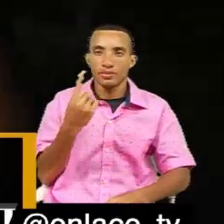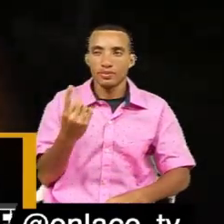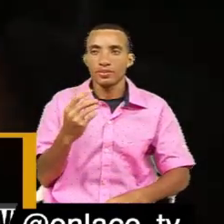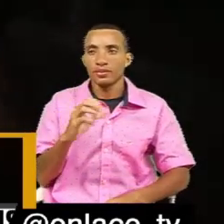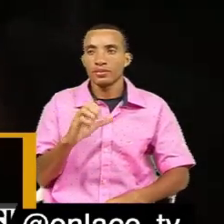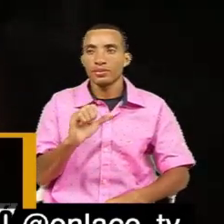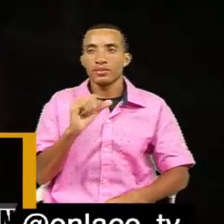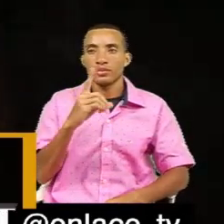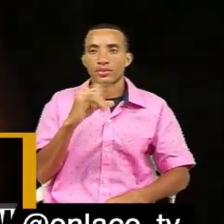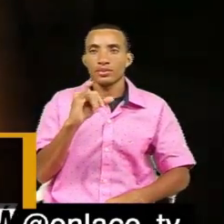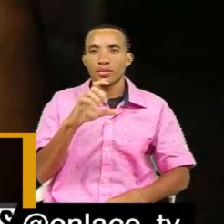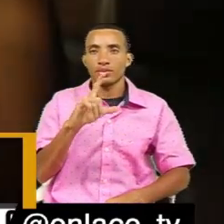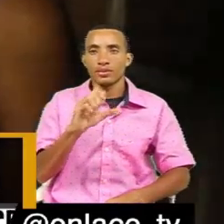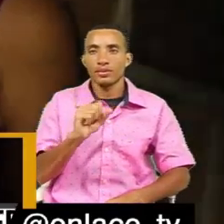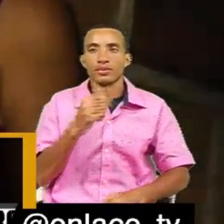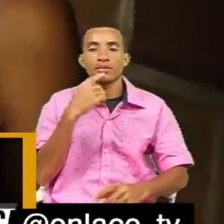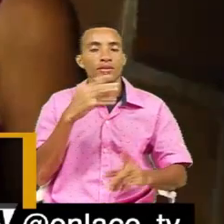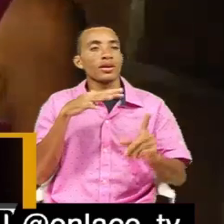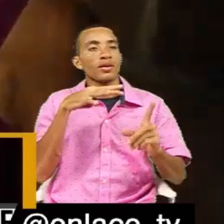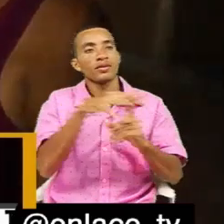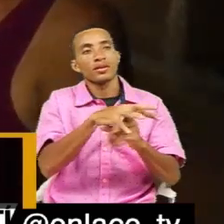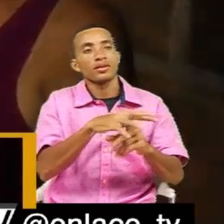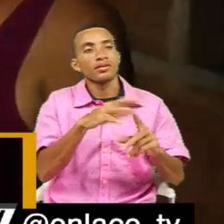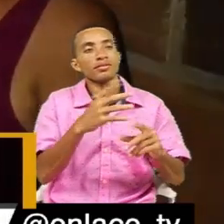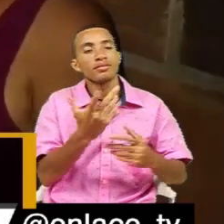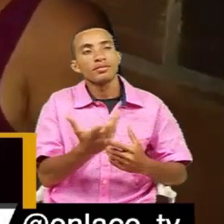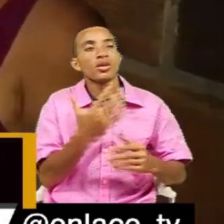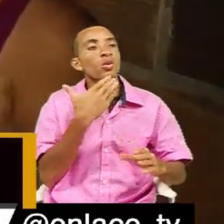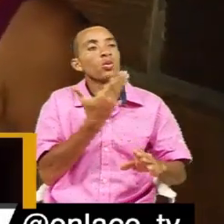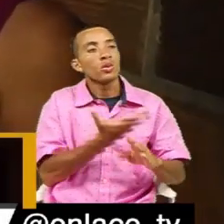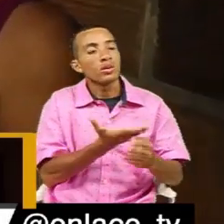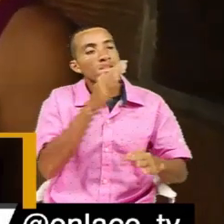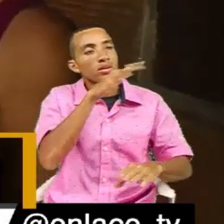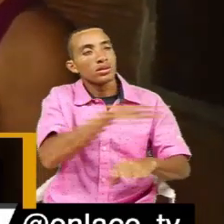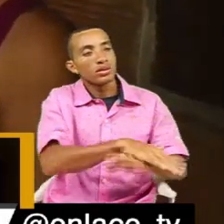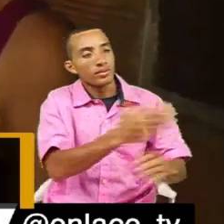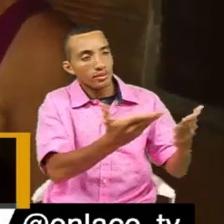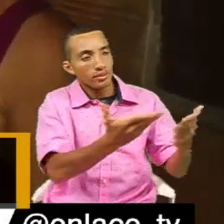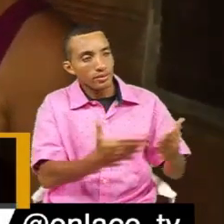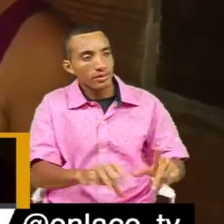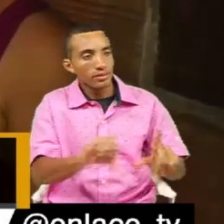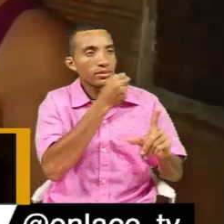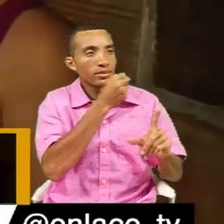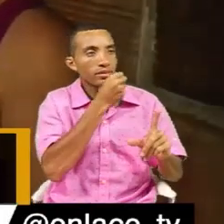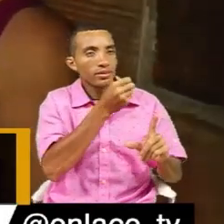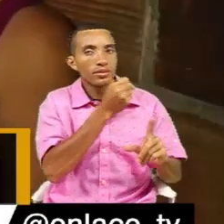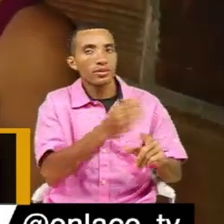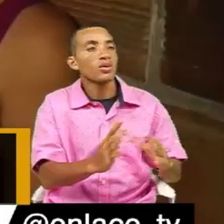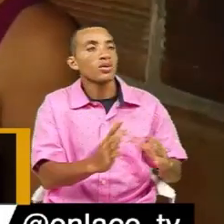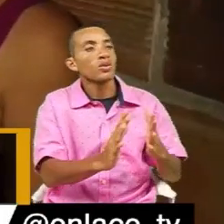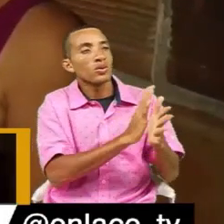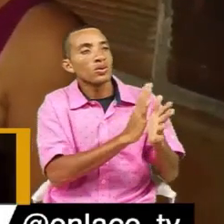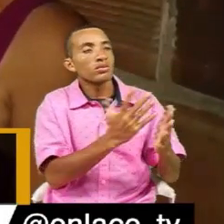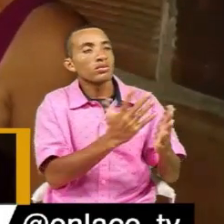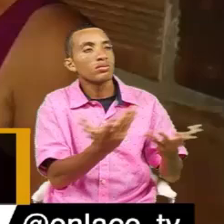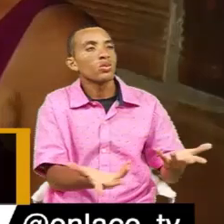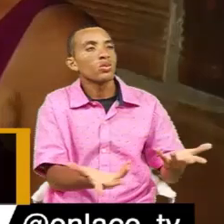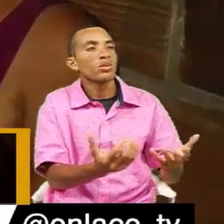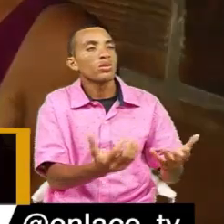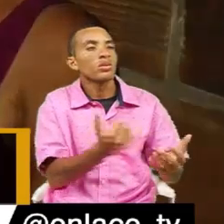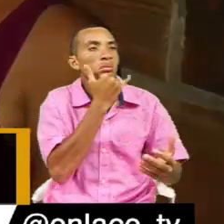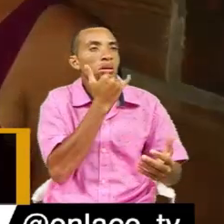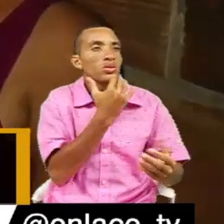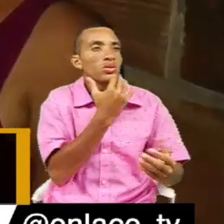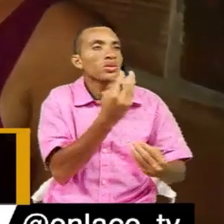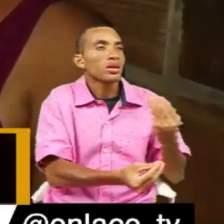Cárdenas, precisamente afectada por este incendio. Adiela, muy buenas tardes, bienvenida a Enlace Noticias, esa transmisión en directo. Y cuéntenos cómo sucedieron los hechos, cómo